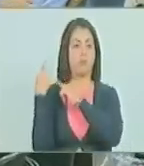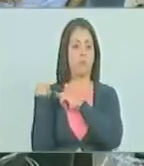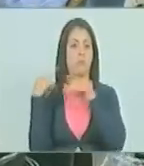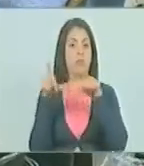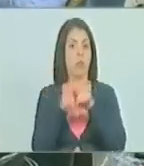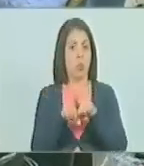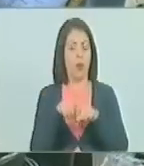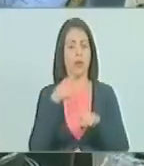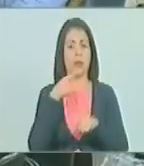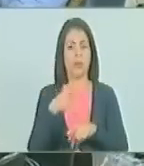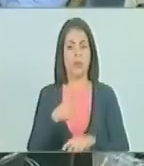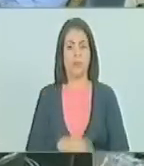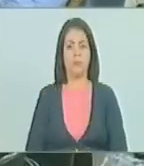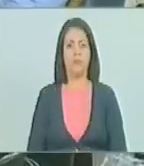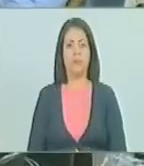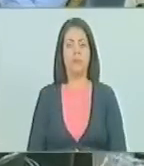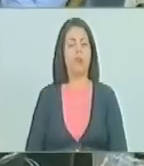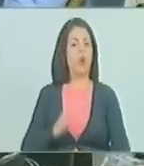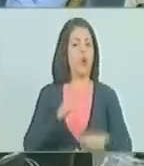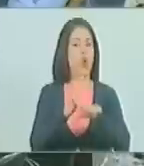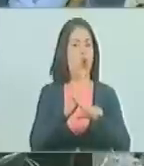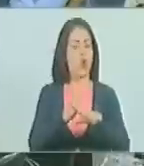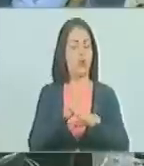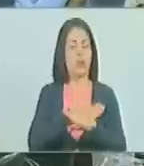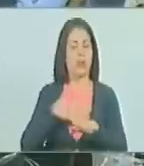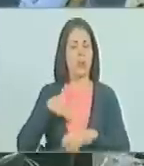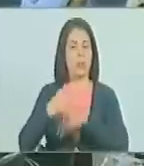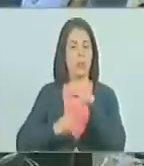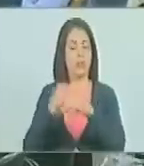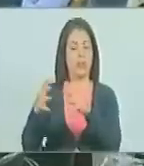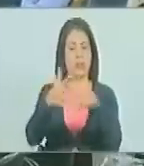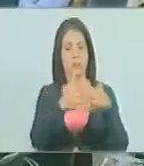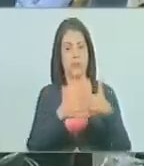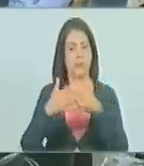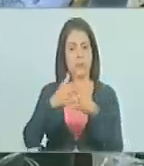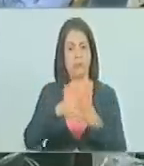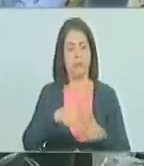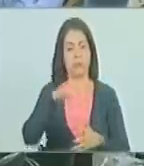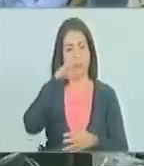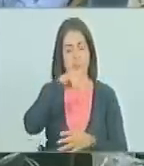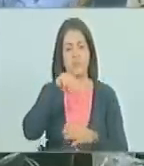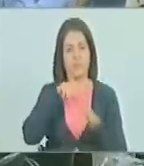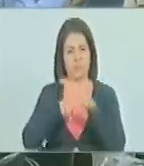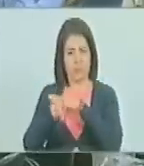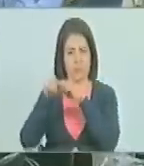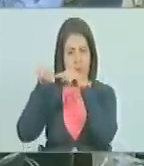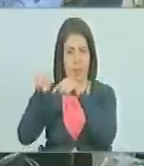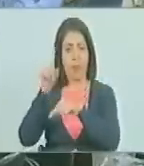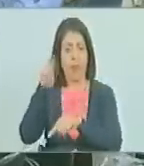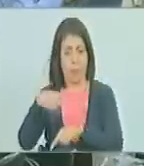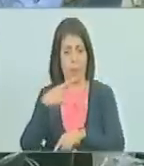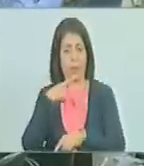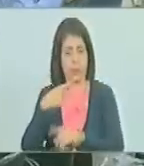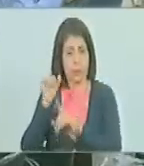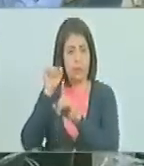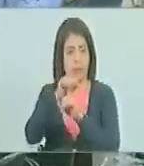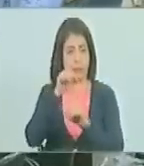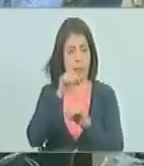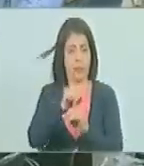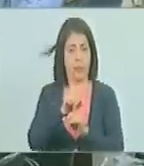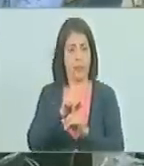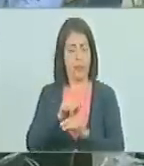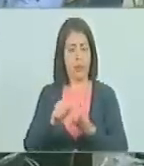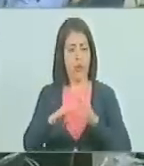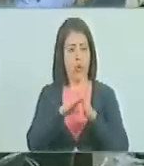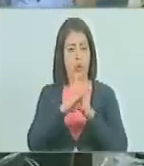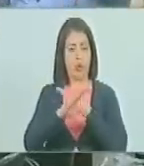como luchamos en contra de esas pretensiones imperiales, injerencistas, también hemos luchado